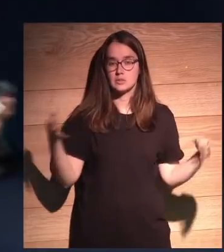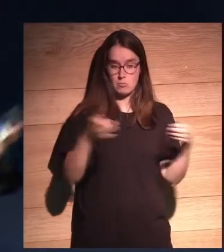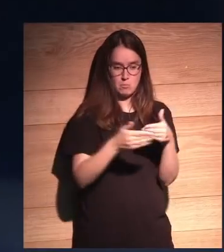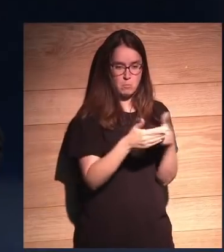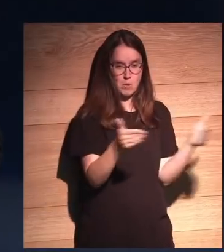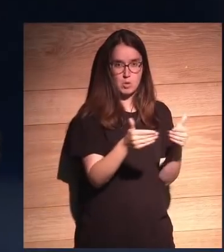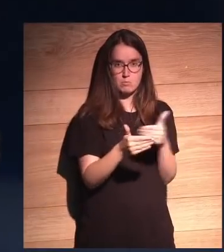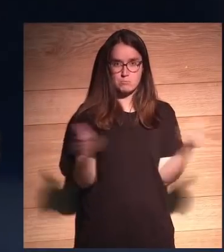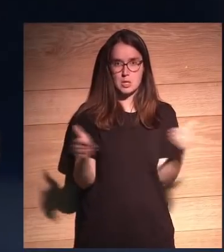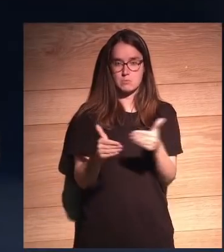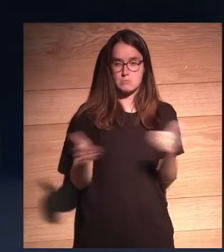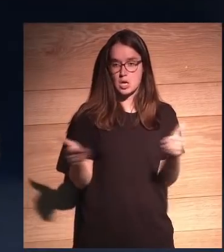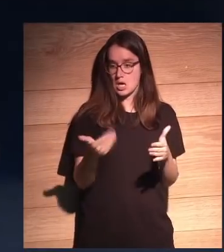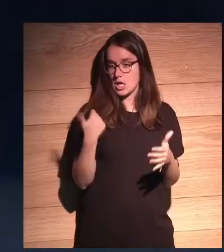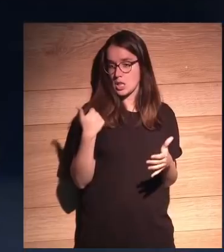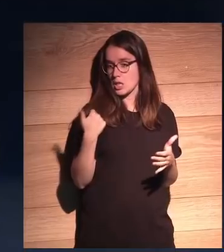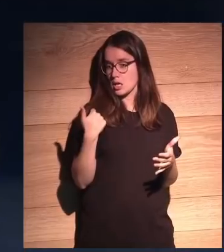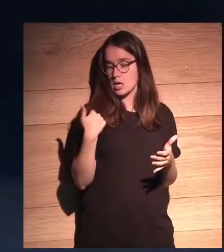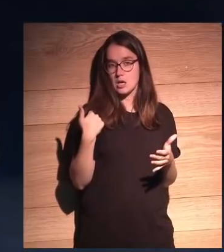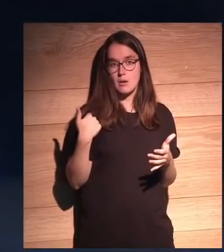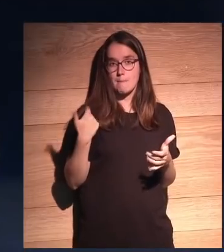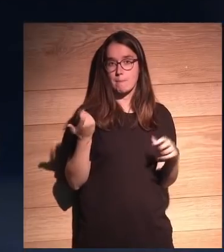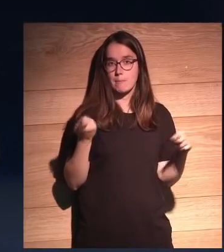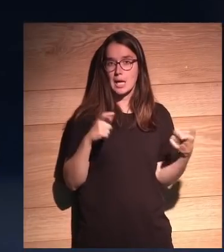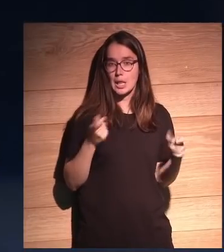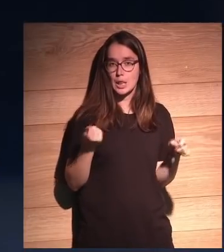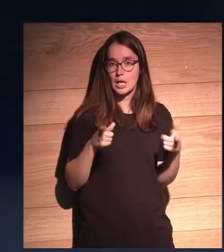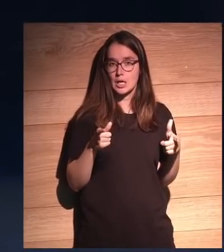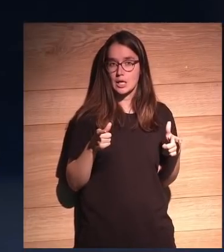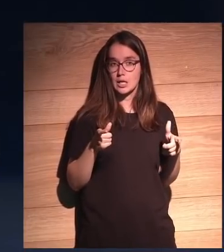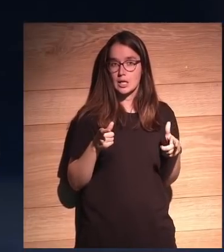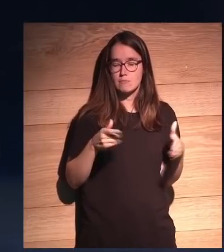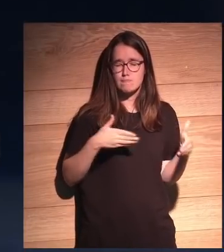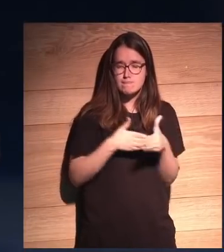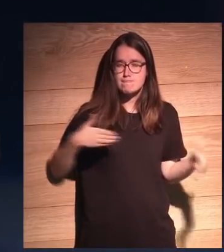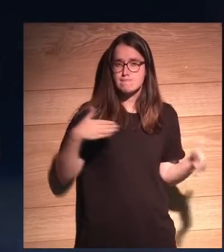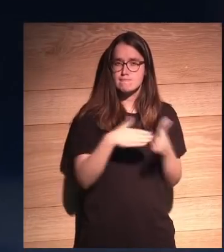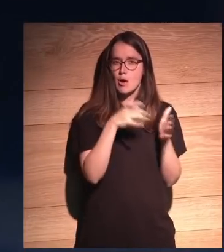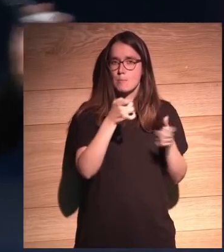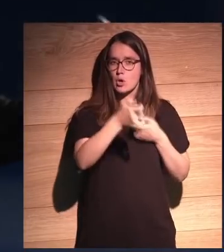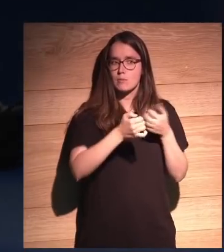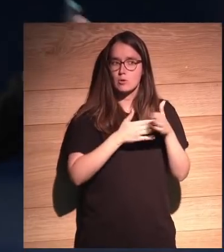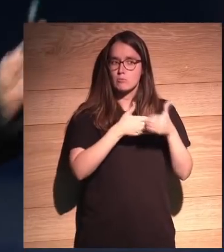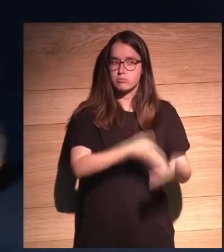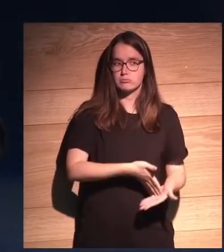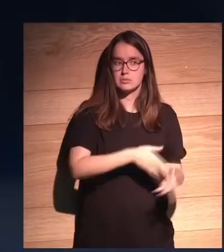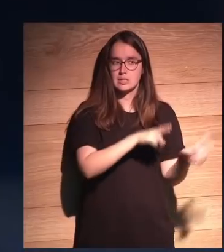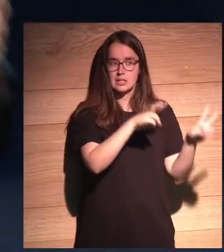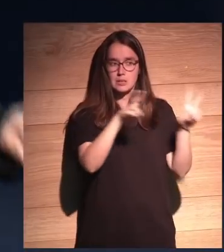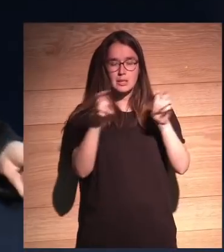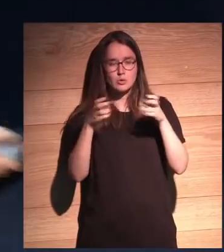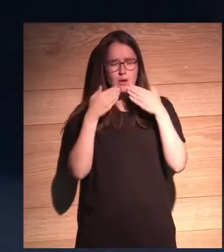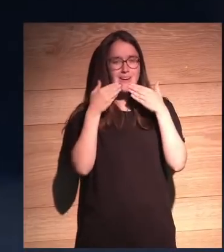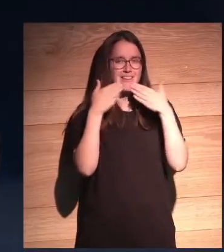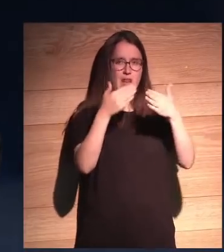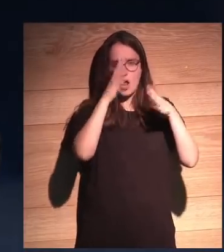que todavía hace unos pocos años parecían absolutamente cerradas. Capítulo de gracias,